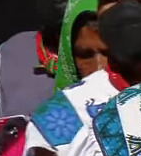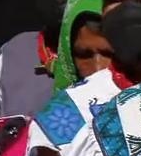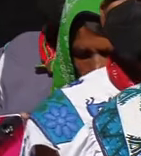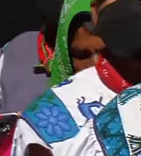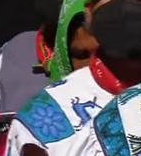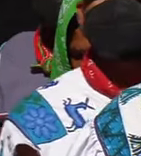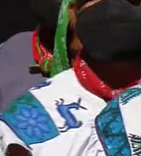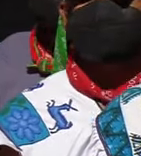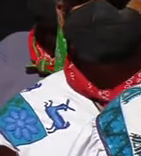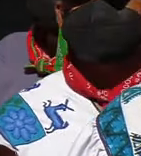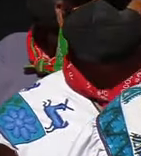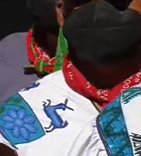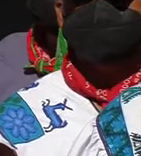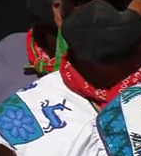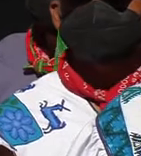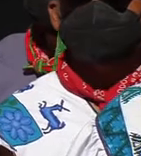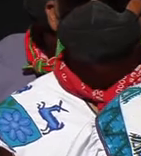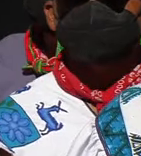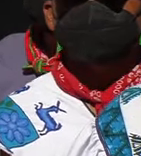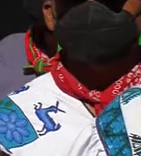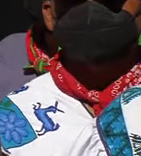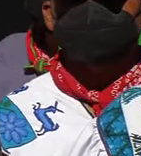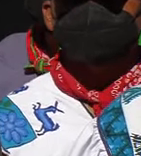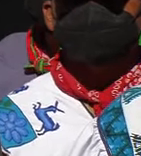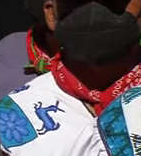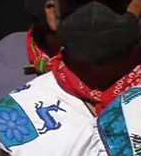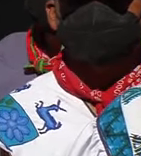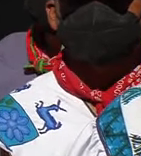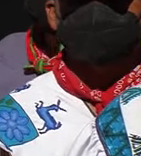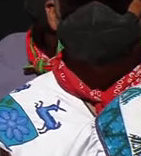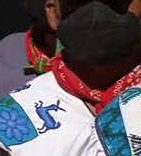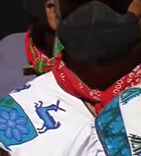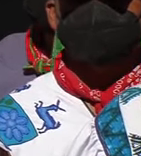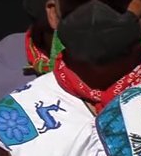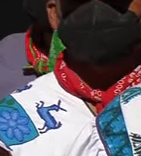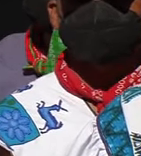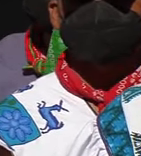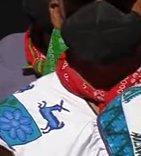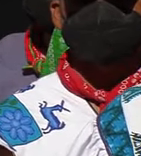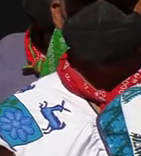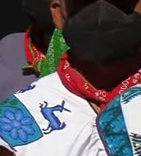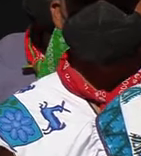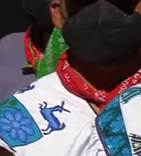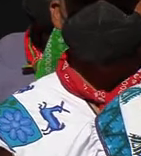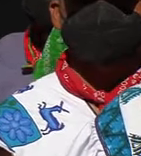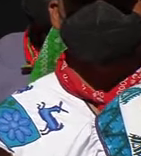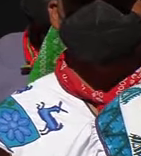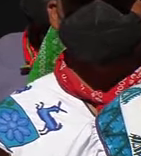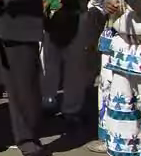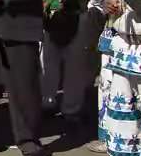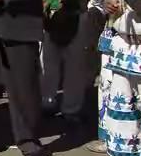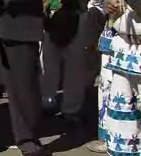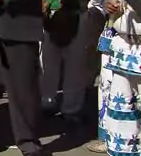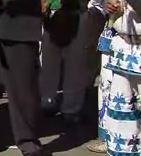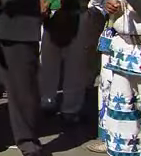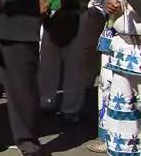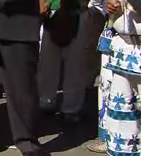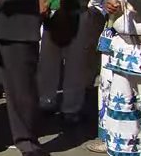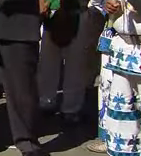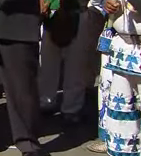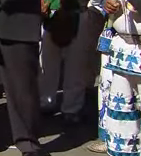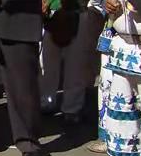íntima de nuestro país, todas las culturas, las etnias que hay en